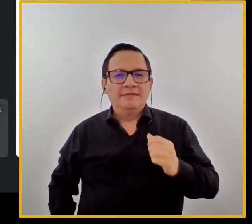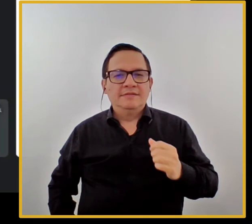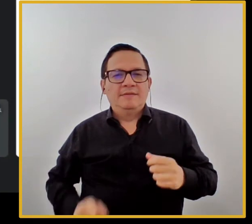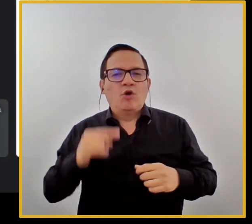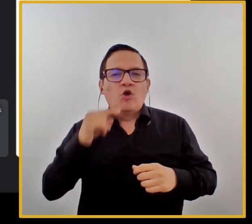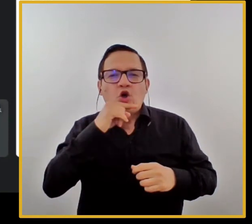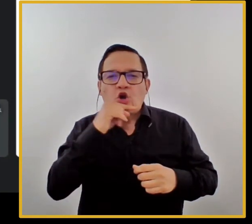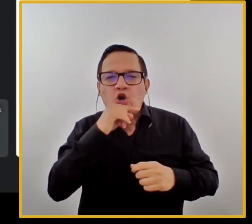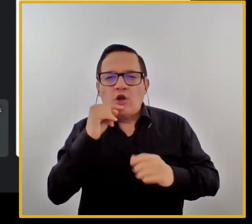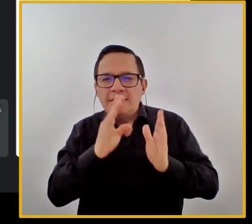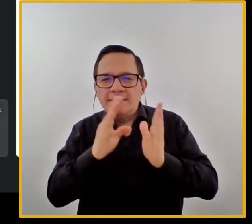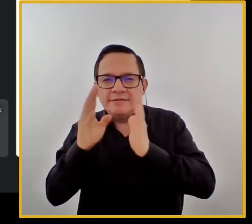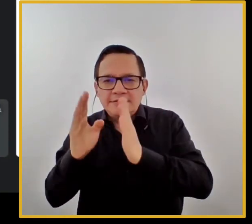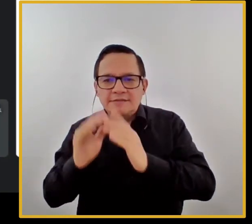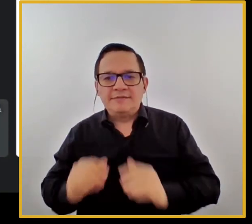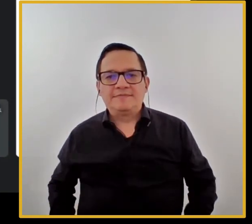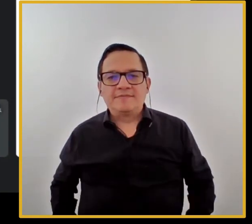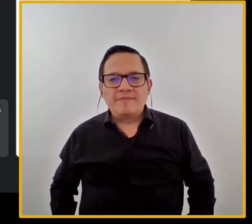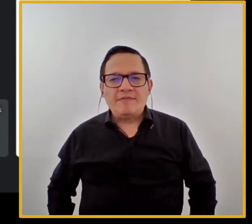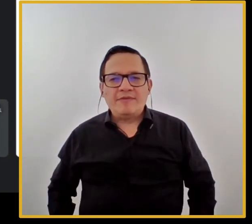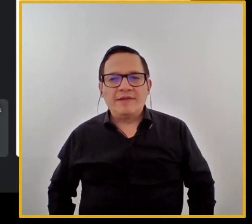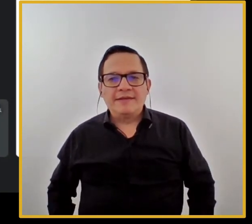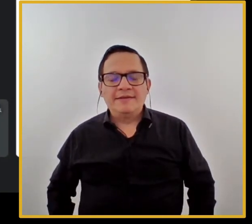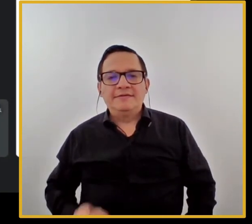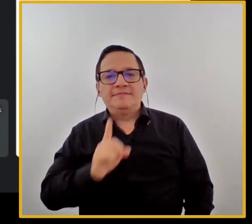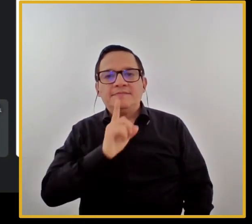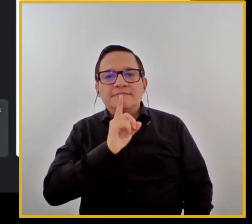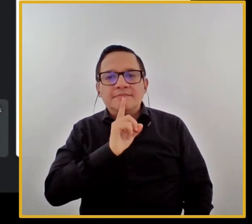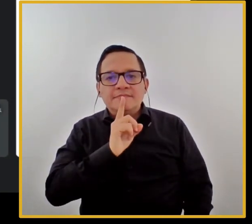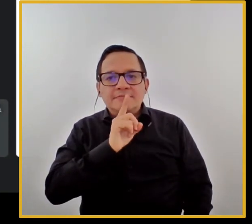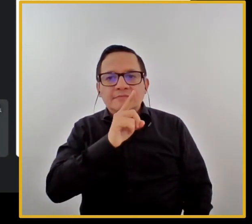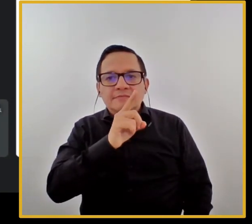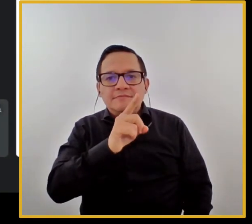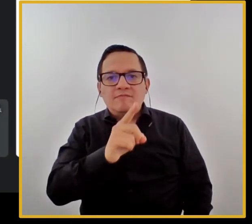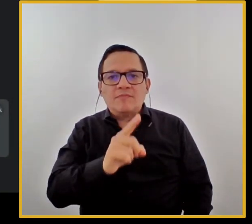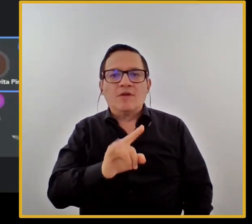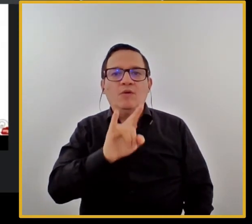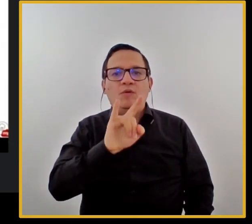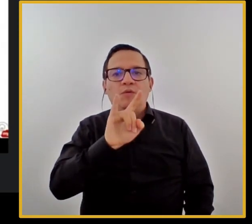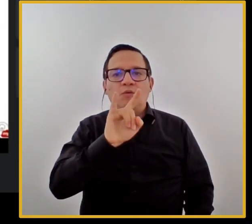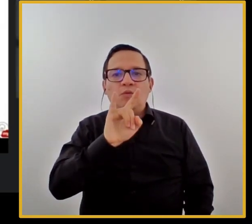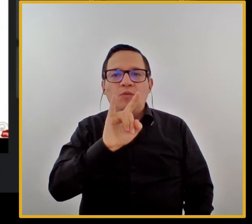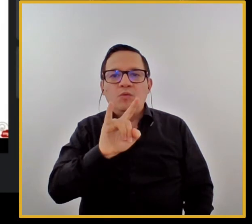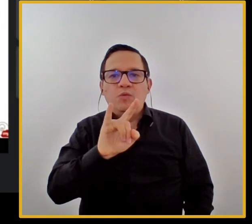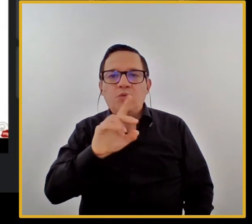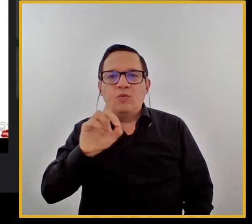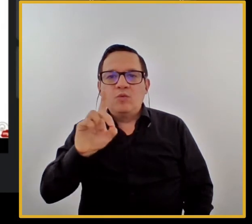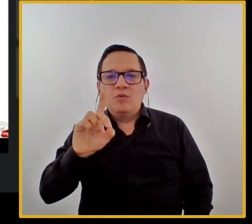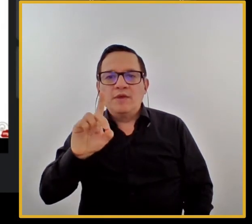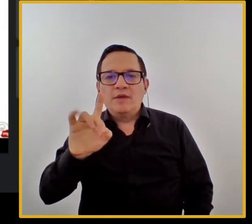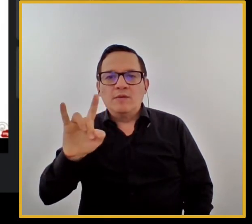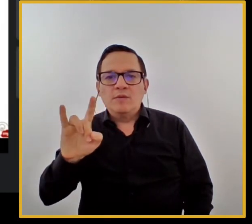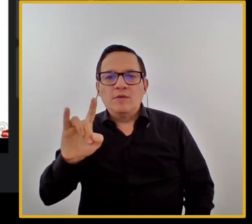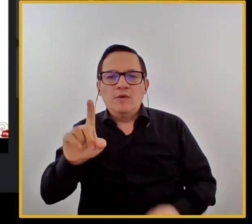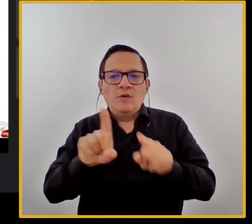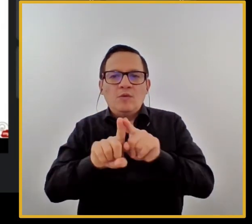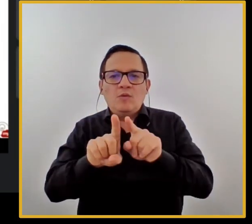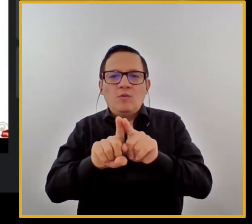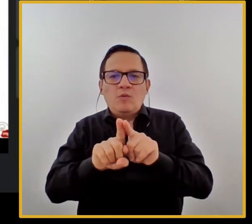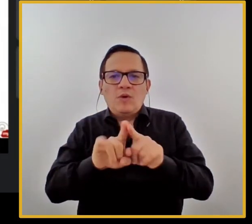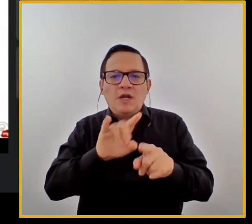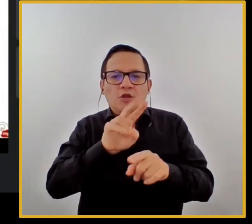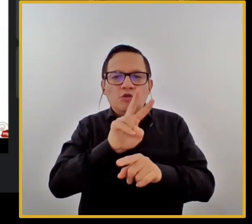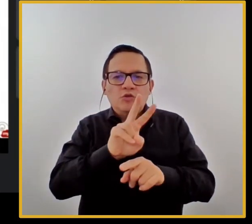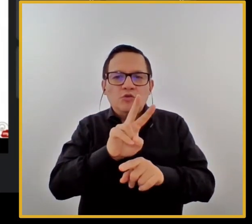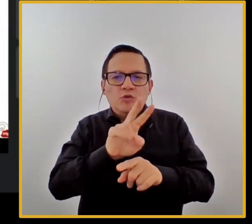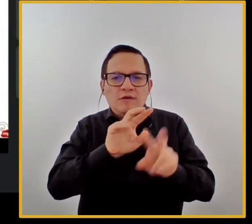parte roja. Bueno, sí. Su merced dice que V es igual a 2U al cuadrado más 1,